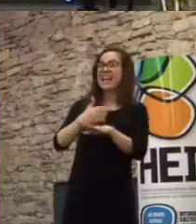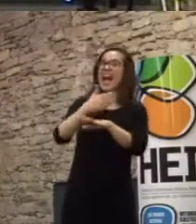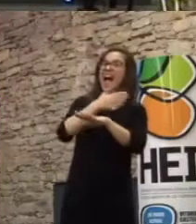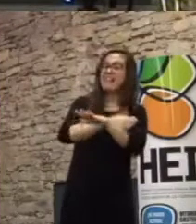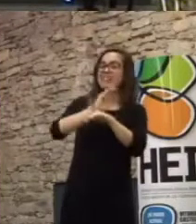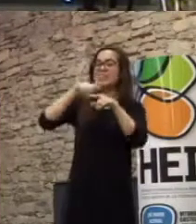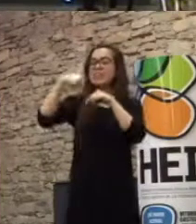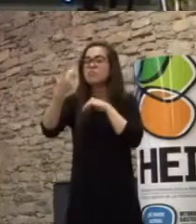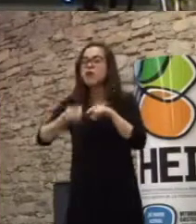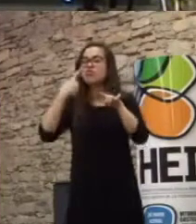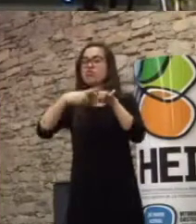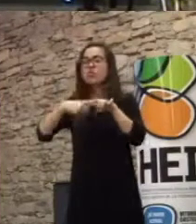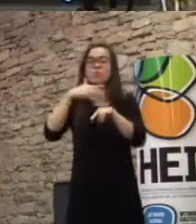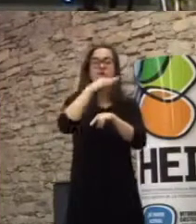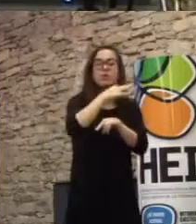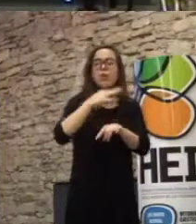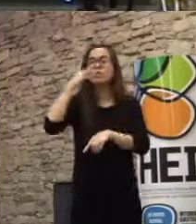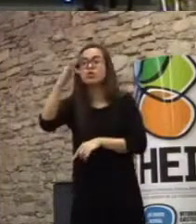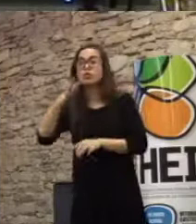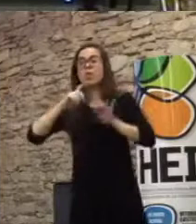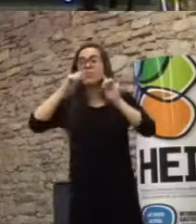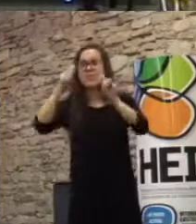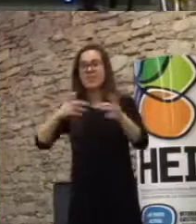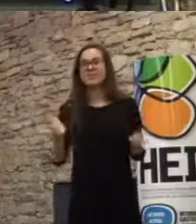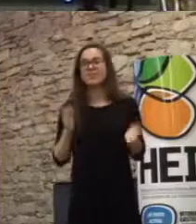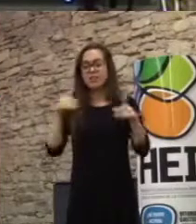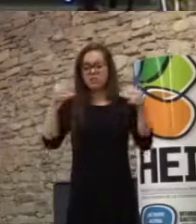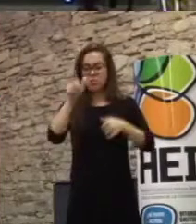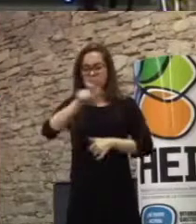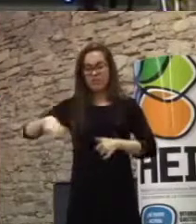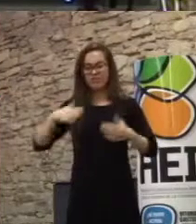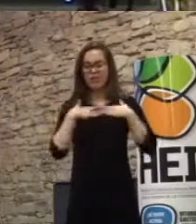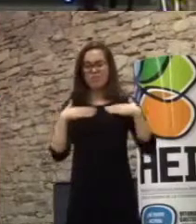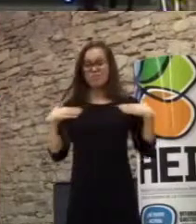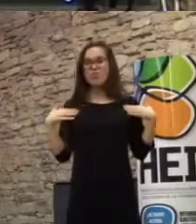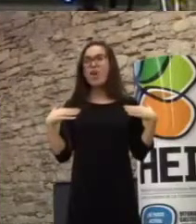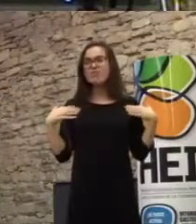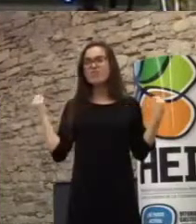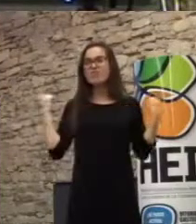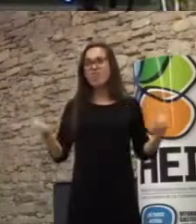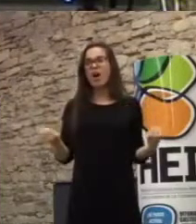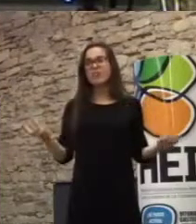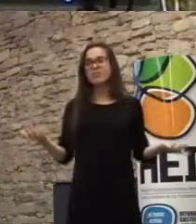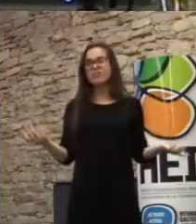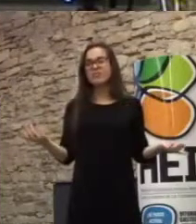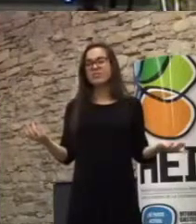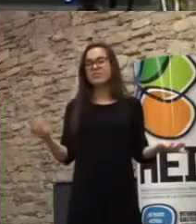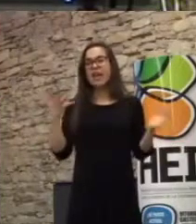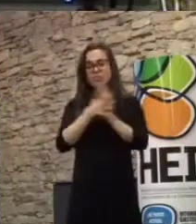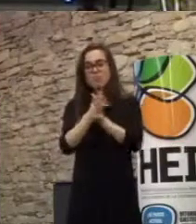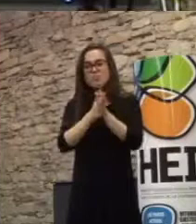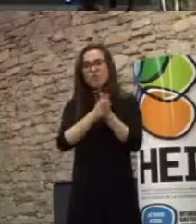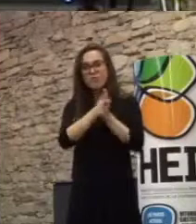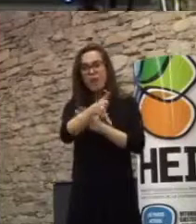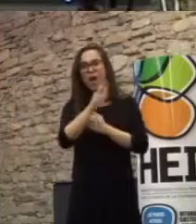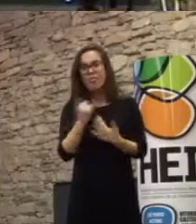de esta forma conseguimos que las personas emocionalmente están un nivel alto y proactivo de 6 están digamos motivados